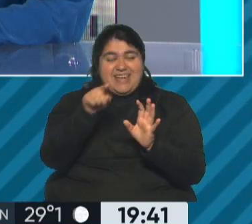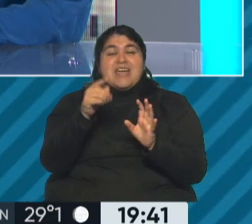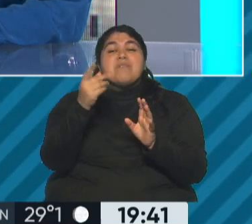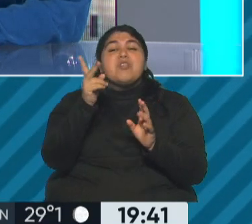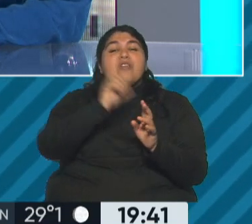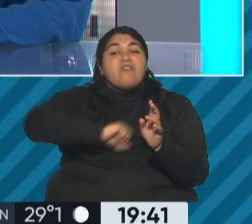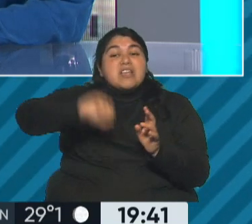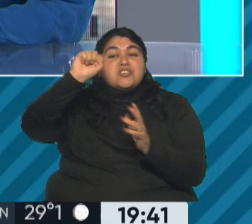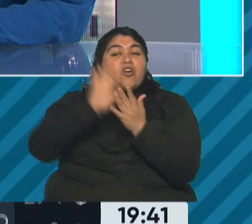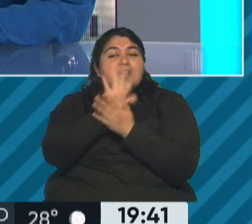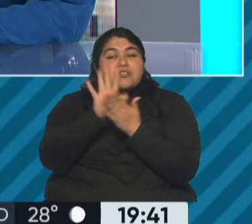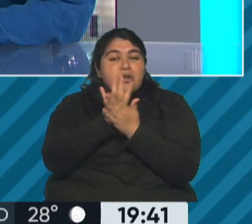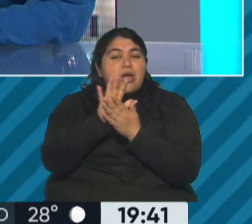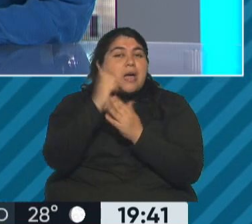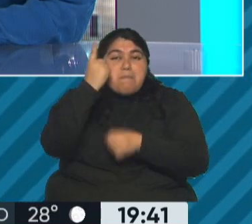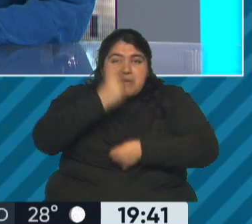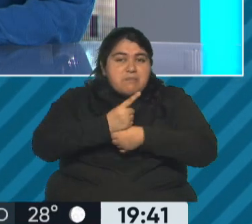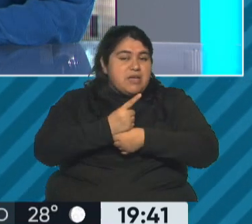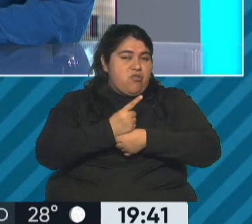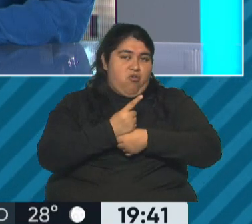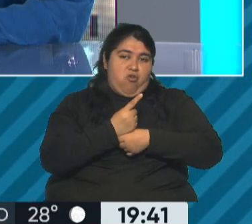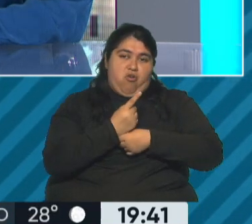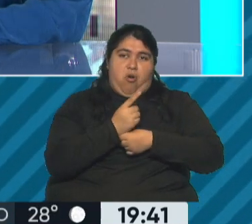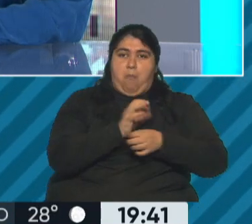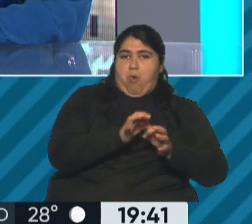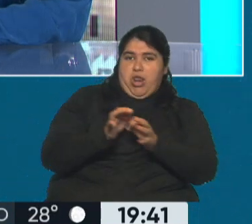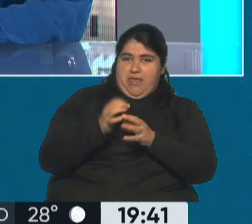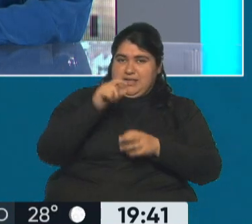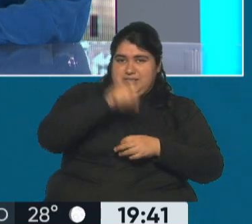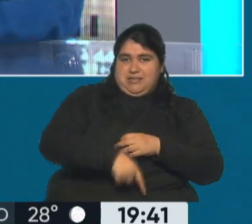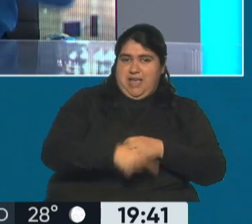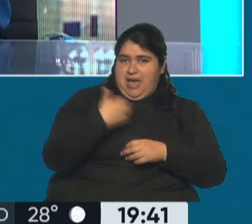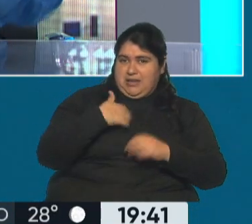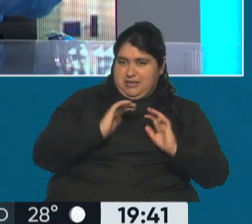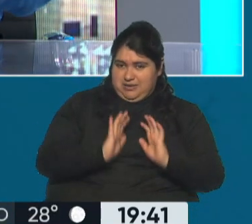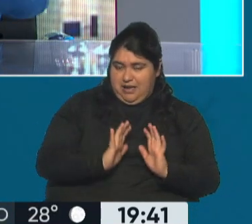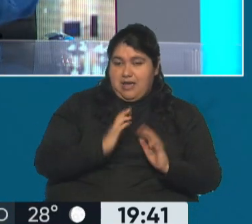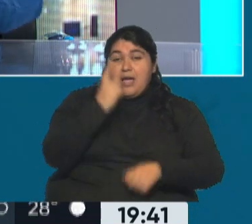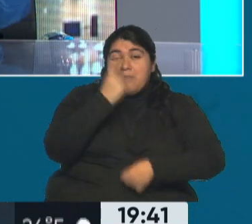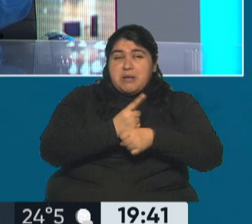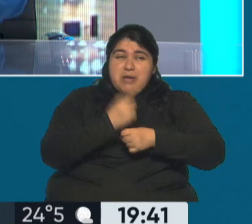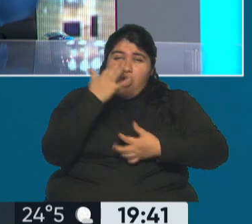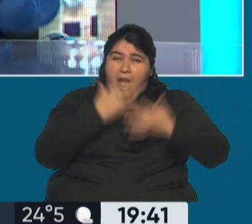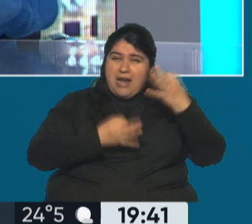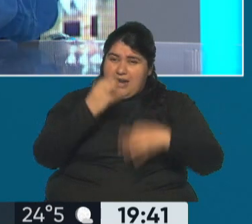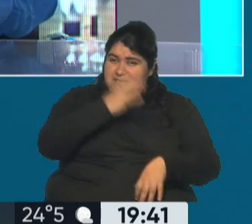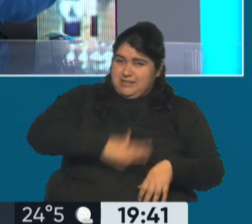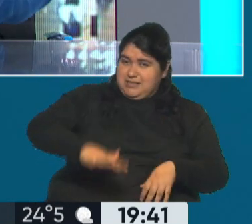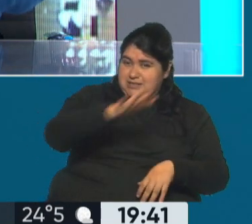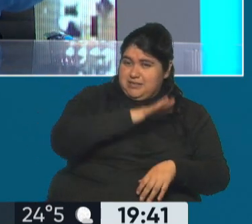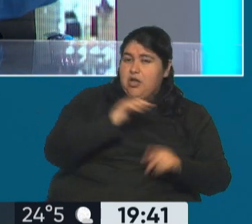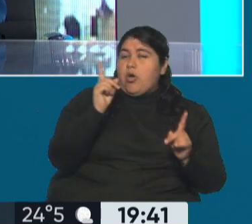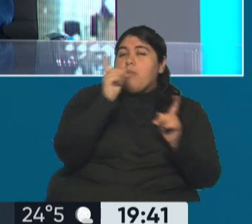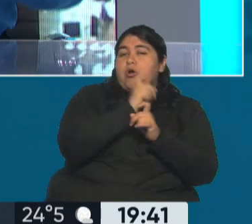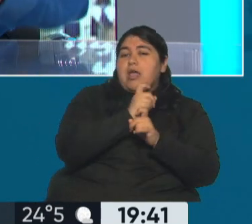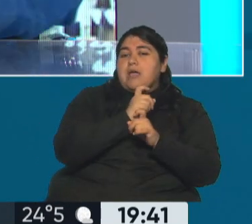inflación se baja resolviendo la economía bimonetaria. Bien, y eso requiere primero tener el diagnóstico correcto. No, es un problema de